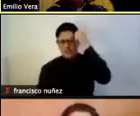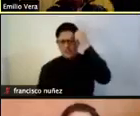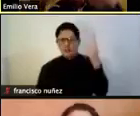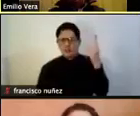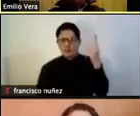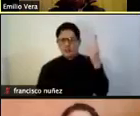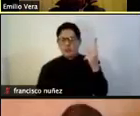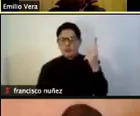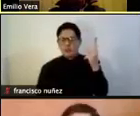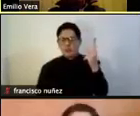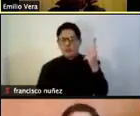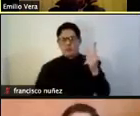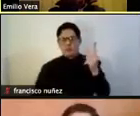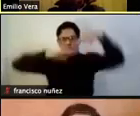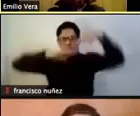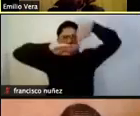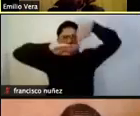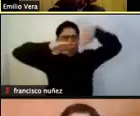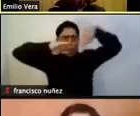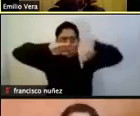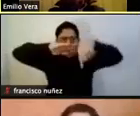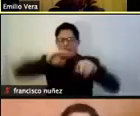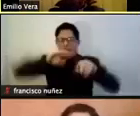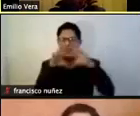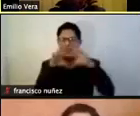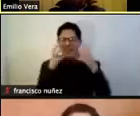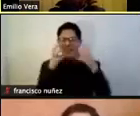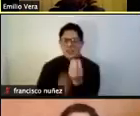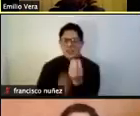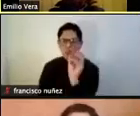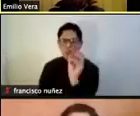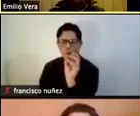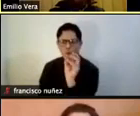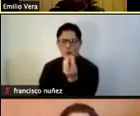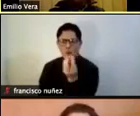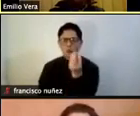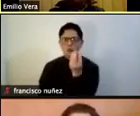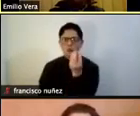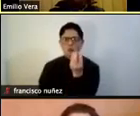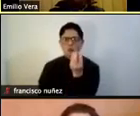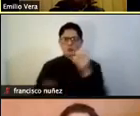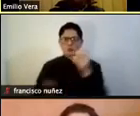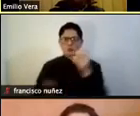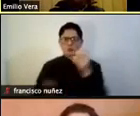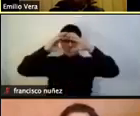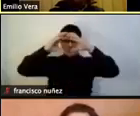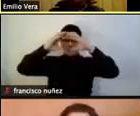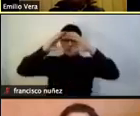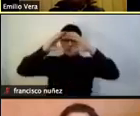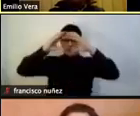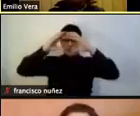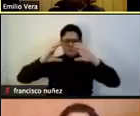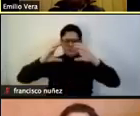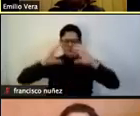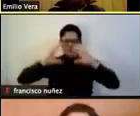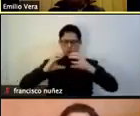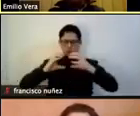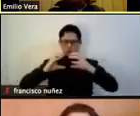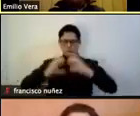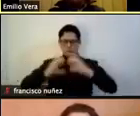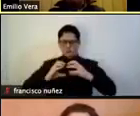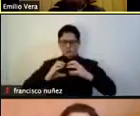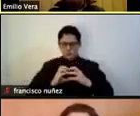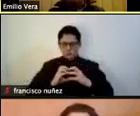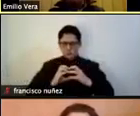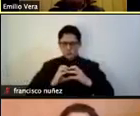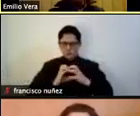¿no? Sí, por supuesto que hay todo tipo de interacciones acá y de problemas a estudiar, qué sé yo,